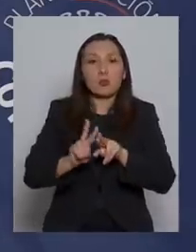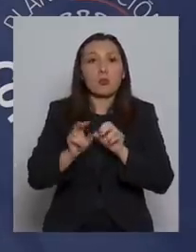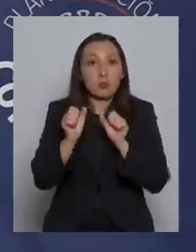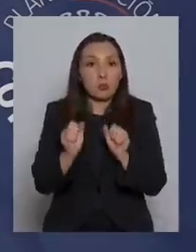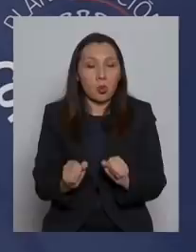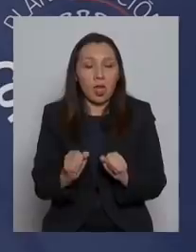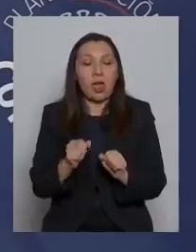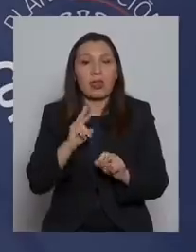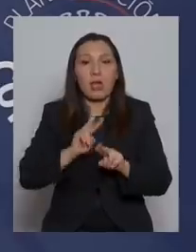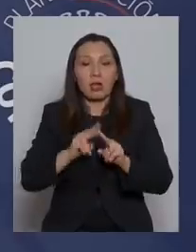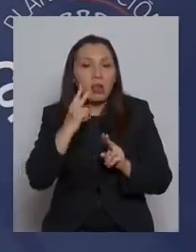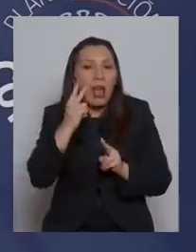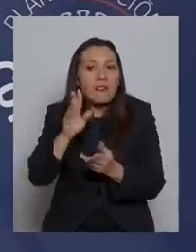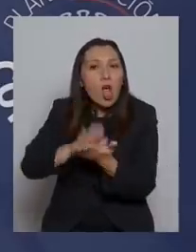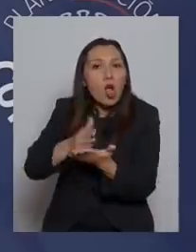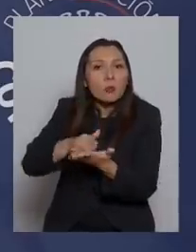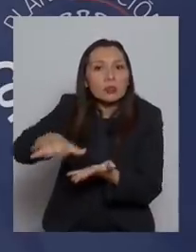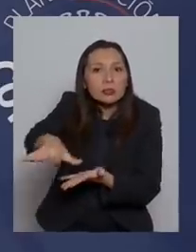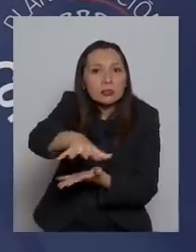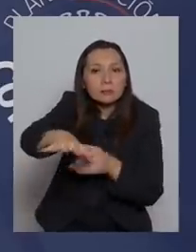de acuerdo a la evolución